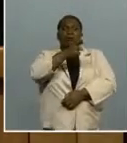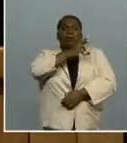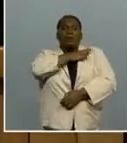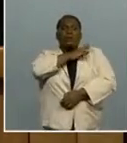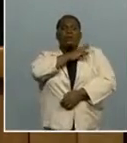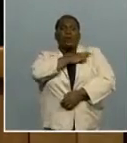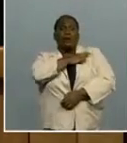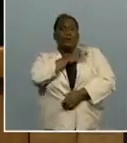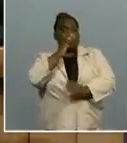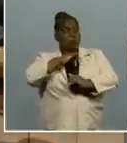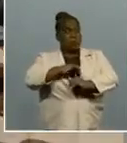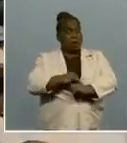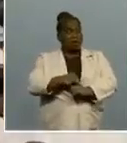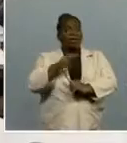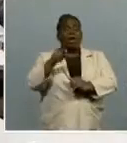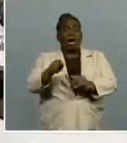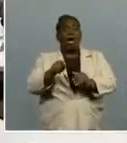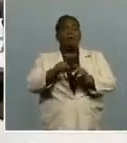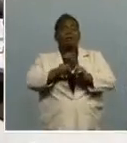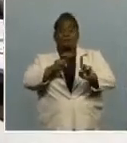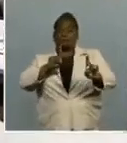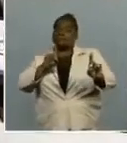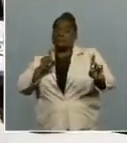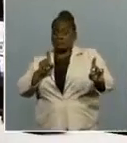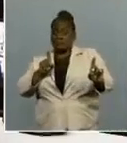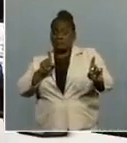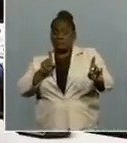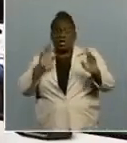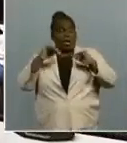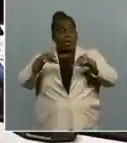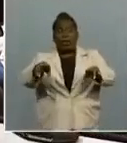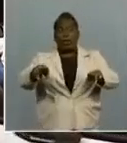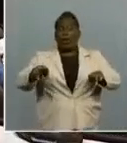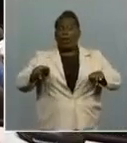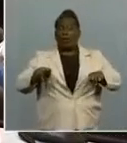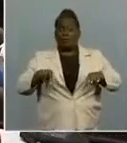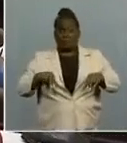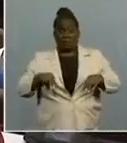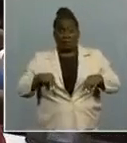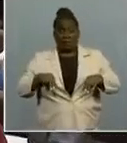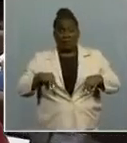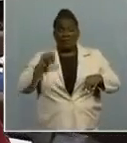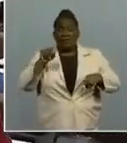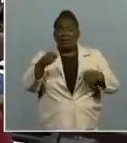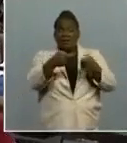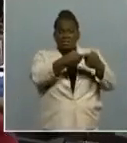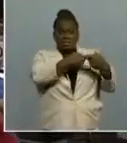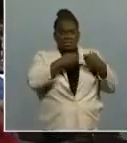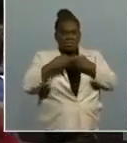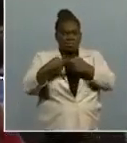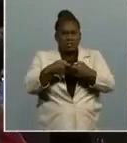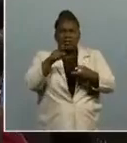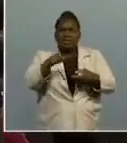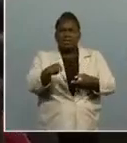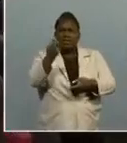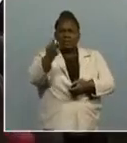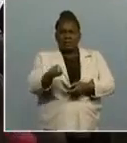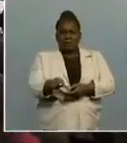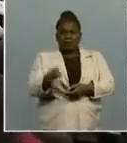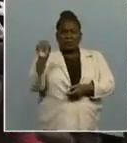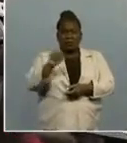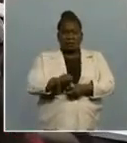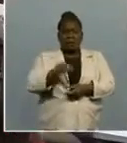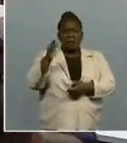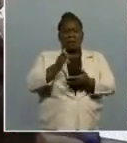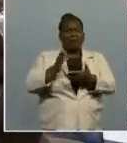y frágil distancia pero ni siquiera admitan que se conspira con saña desde la derecha más radical para eliminar